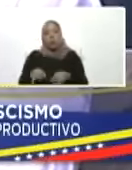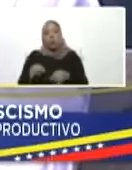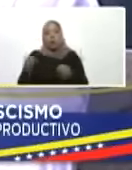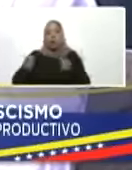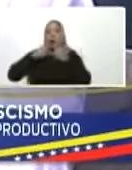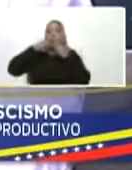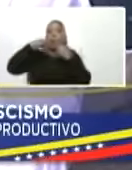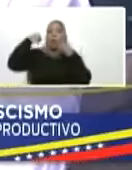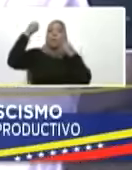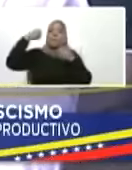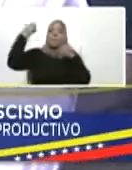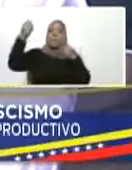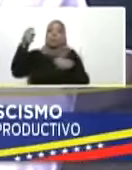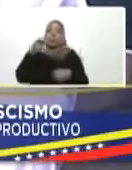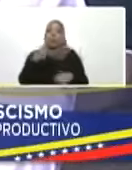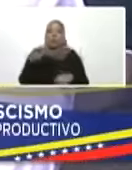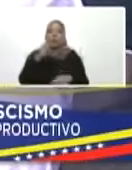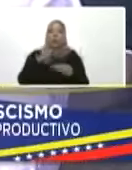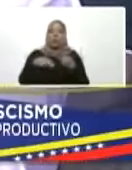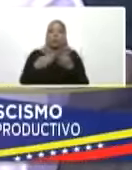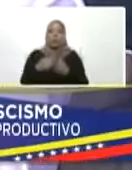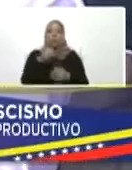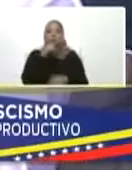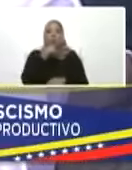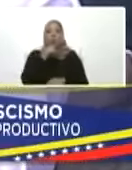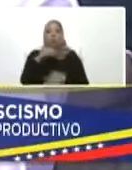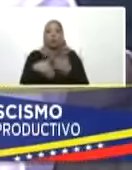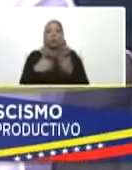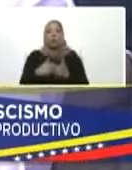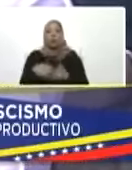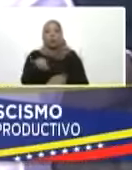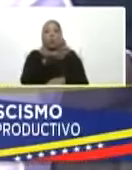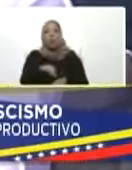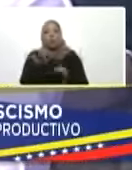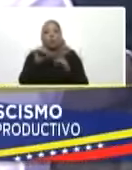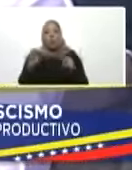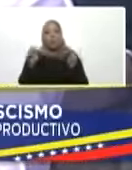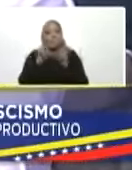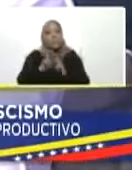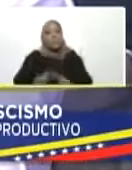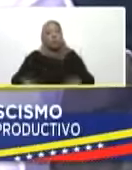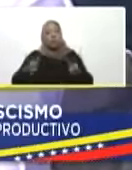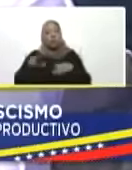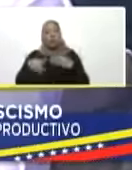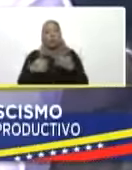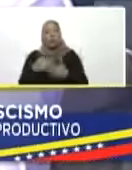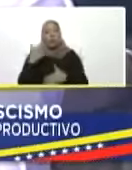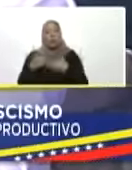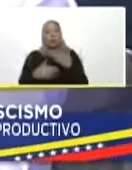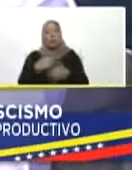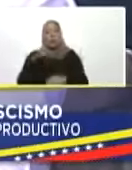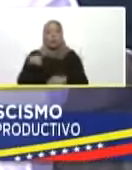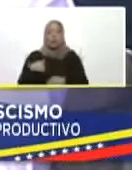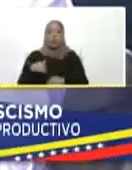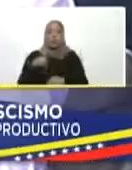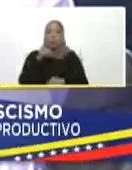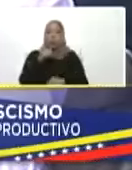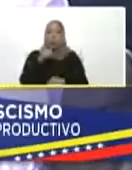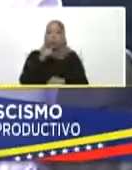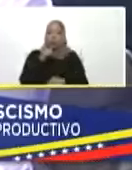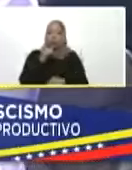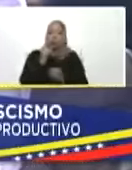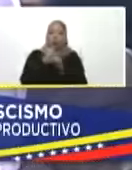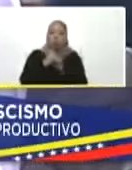campaña intensa, bonita, hermosa, pero que también va a ser una campaña que le va a dar una gran victoria al futuro de esta patria. Nosotros nos veremos